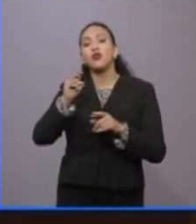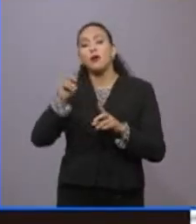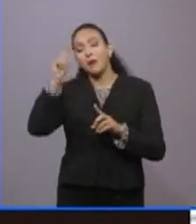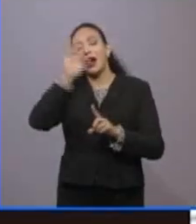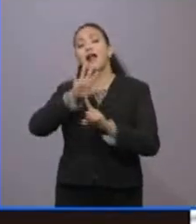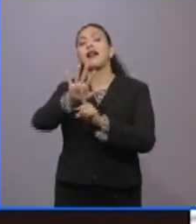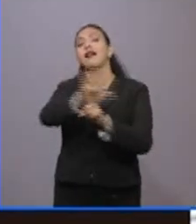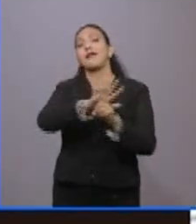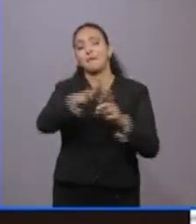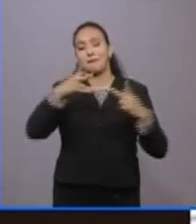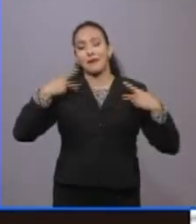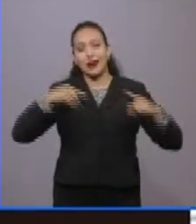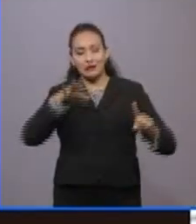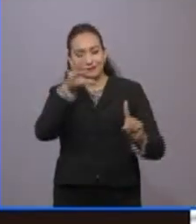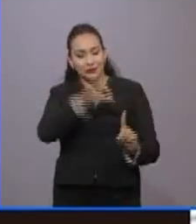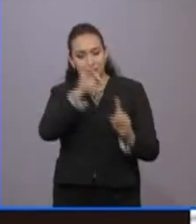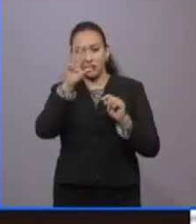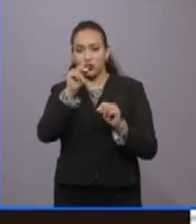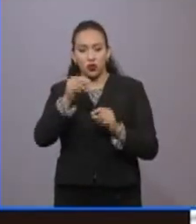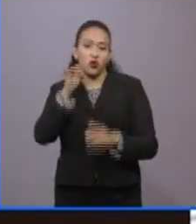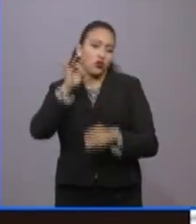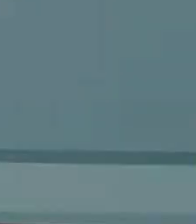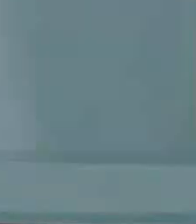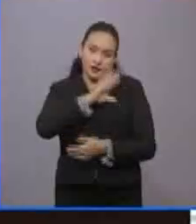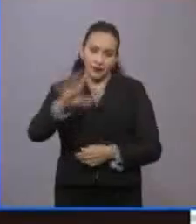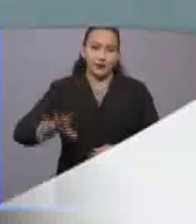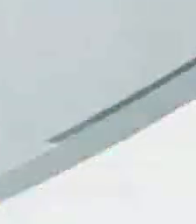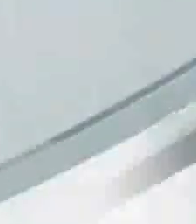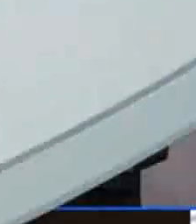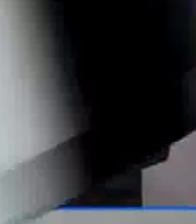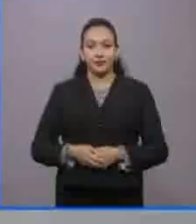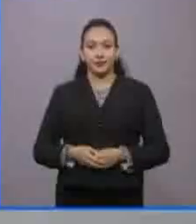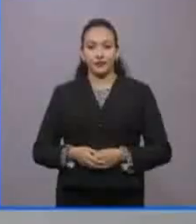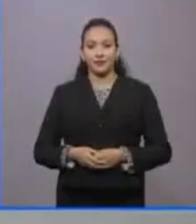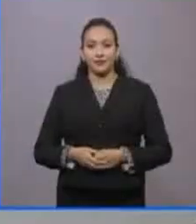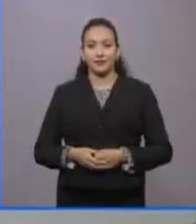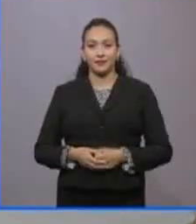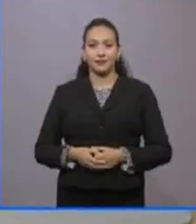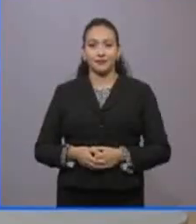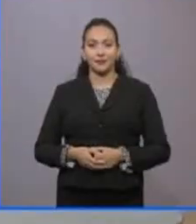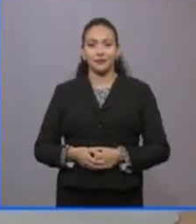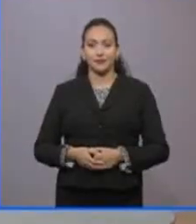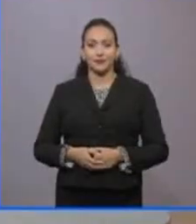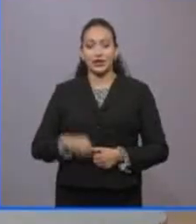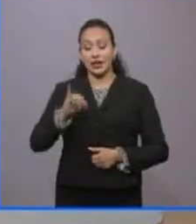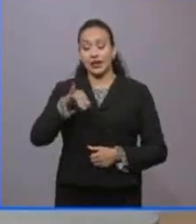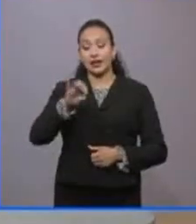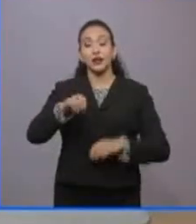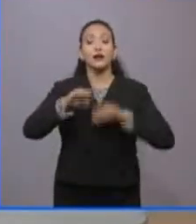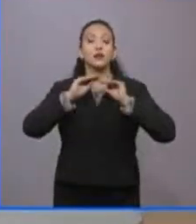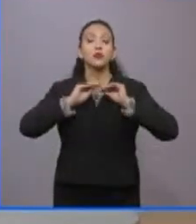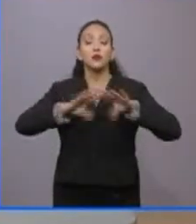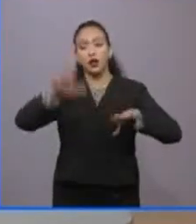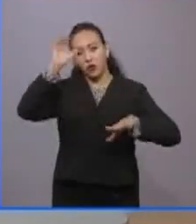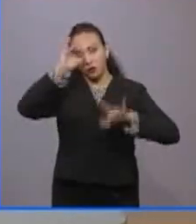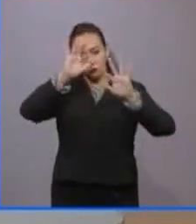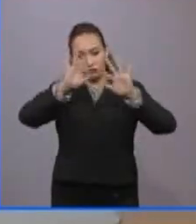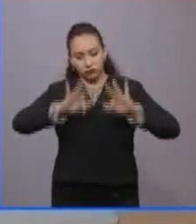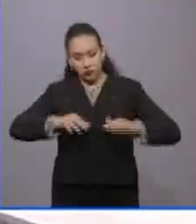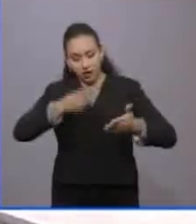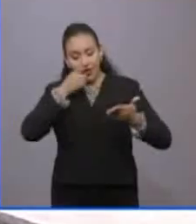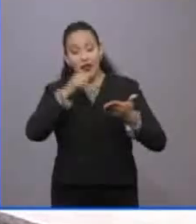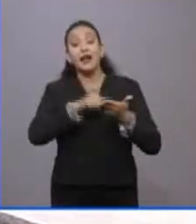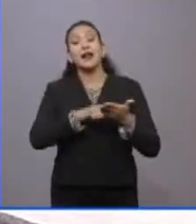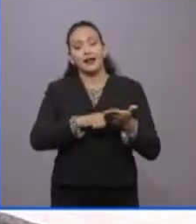determinadas personas candidatas. El INE publicó el acuerdo con el que dio cumplimiento a